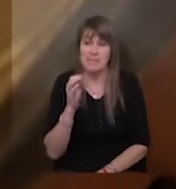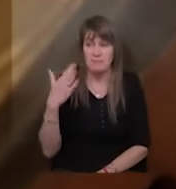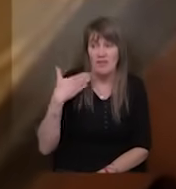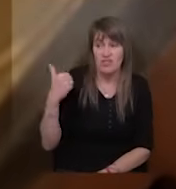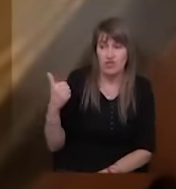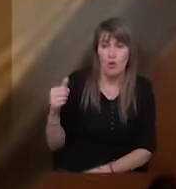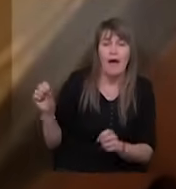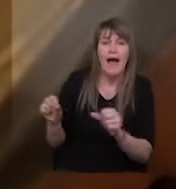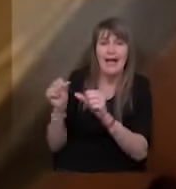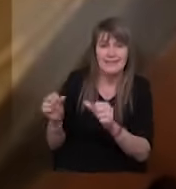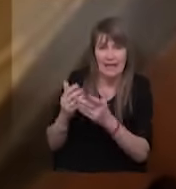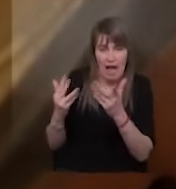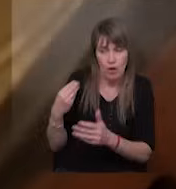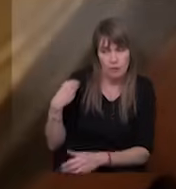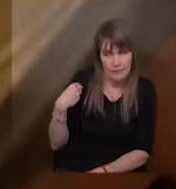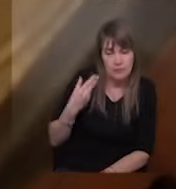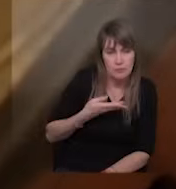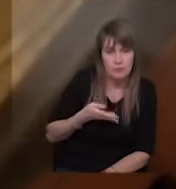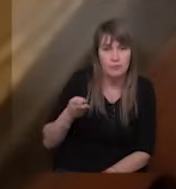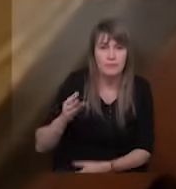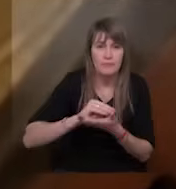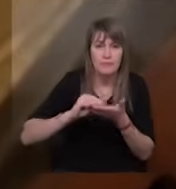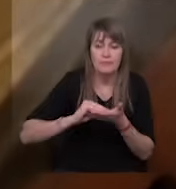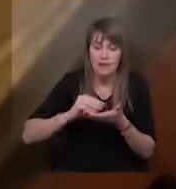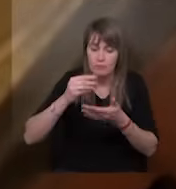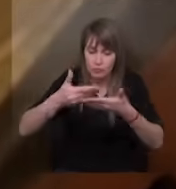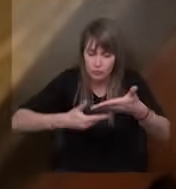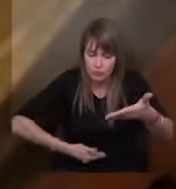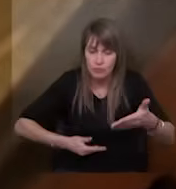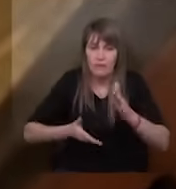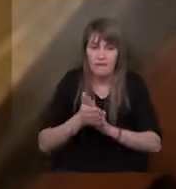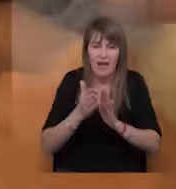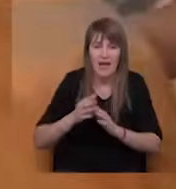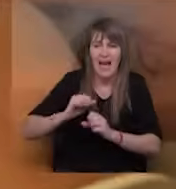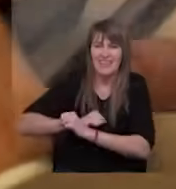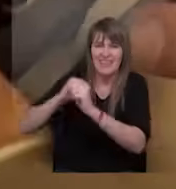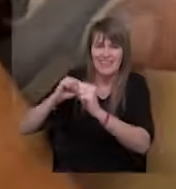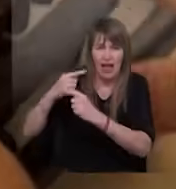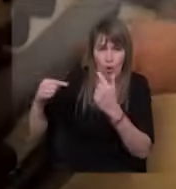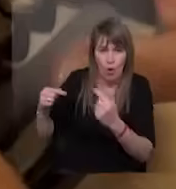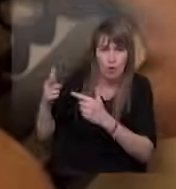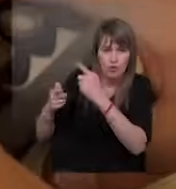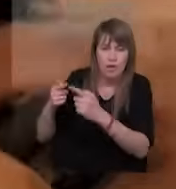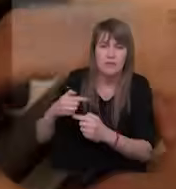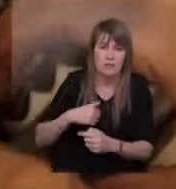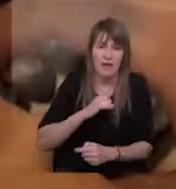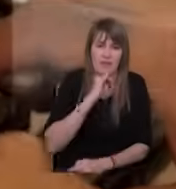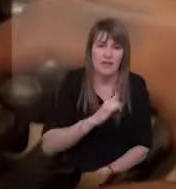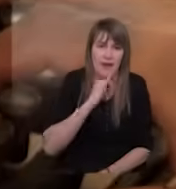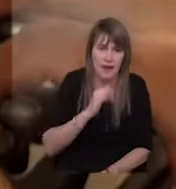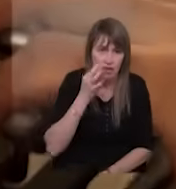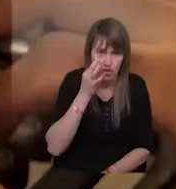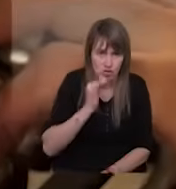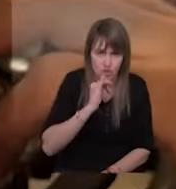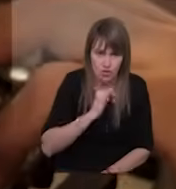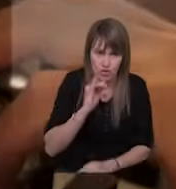para un operativo. La oficina servía de cubierta la planificación y ejecución de atentados sobre los cuales he prestado ya declaración ante el Tribunal del